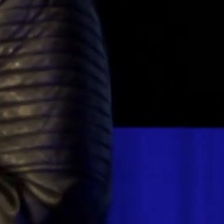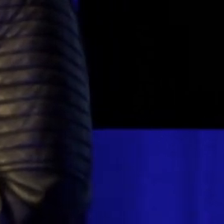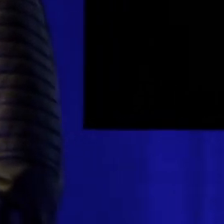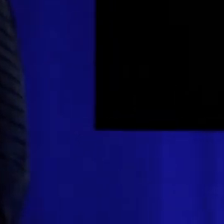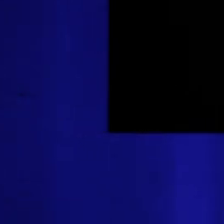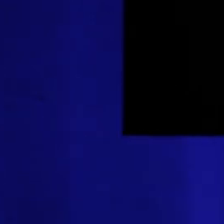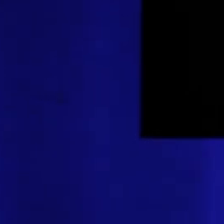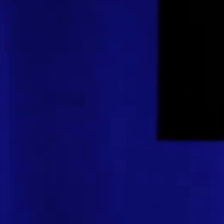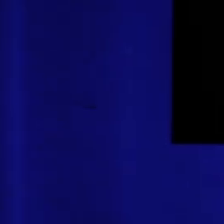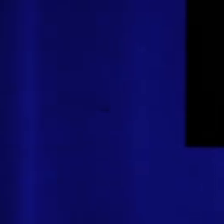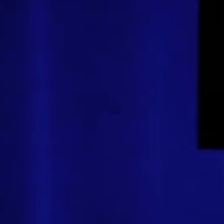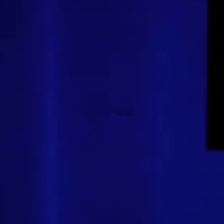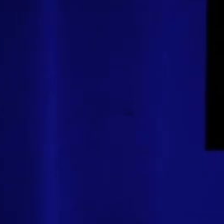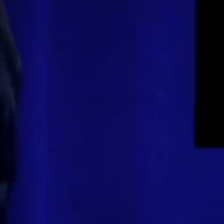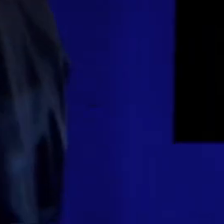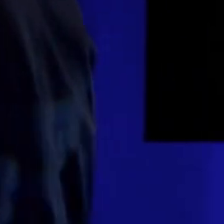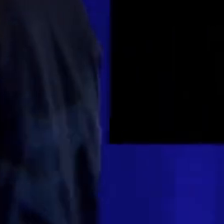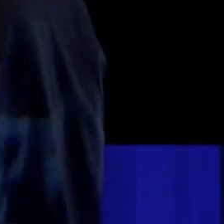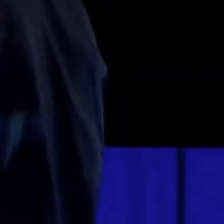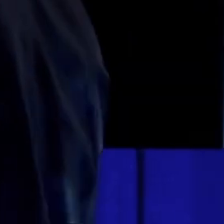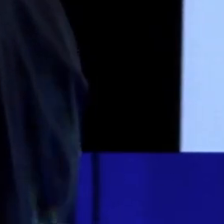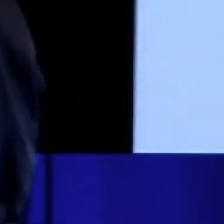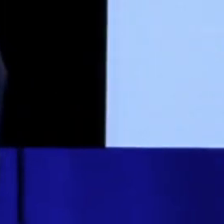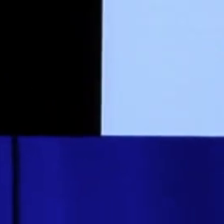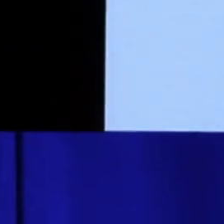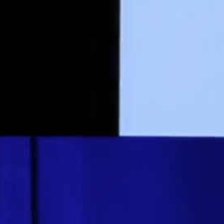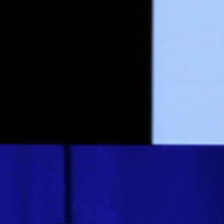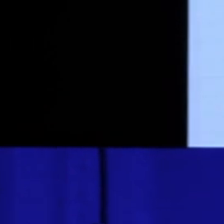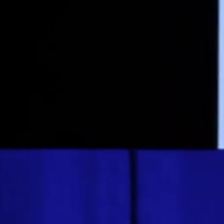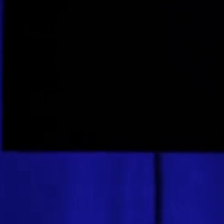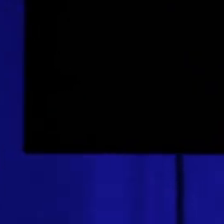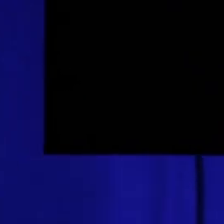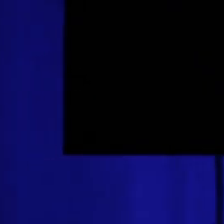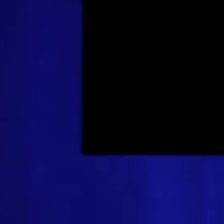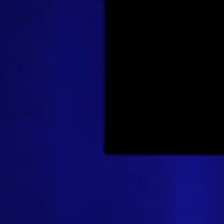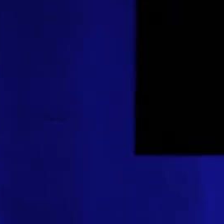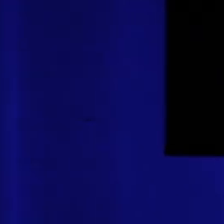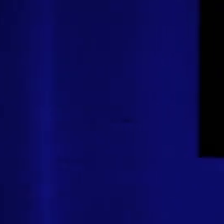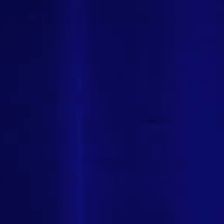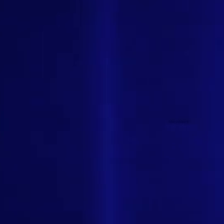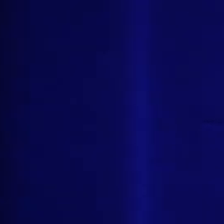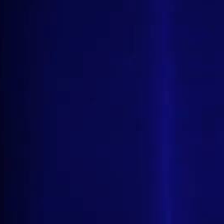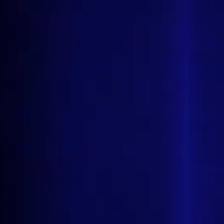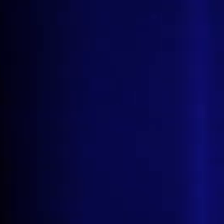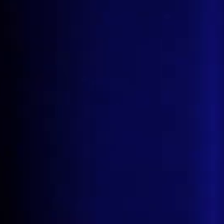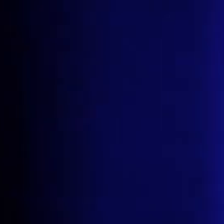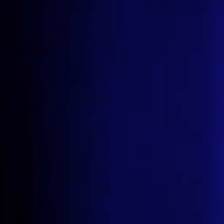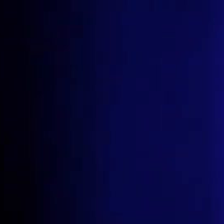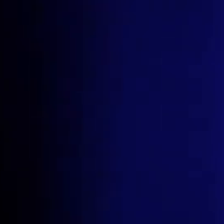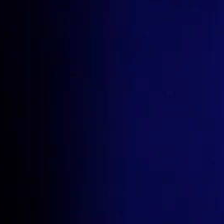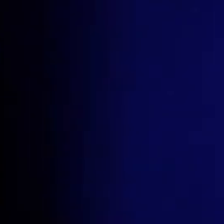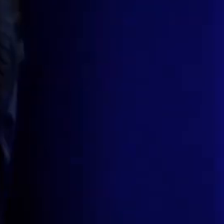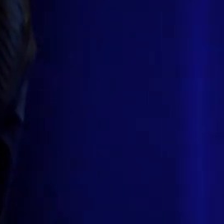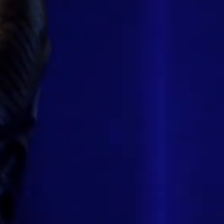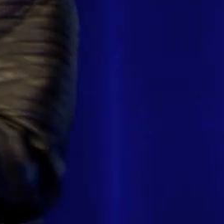soñado paso que a los 15 días de estar a la venta mi chica revolucionaria se convirtió en uno de los cinco libros más vendidos de españa